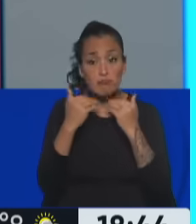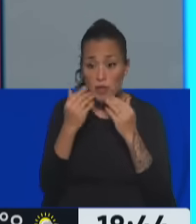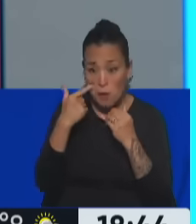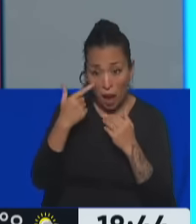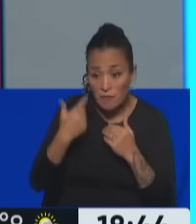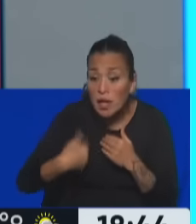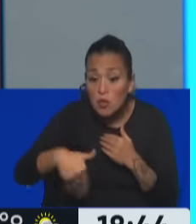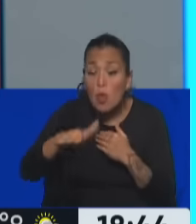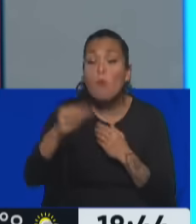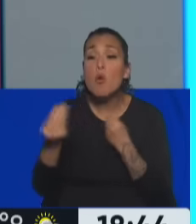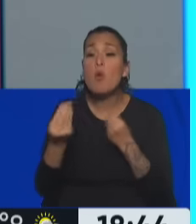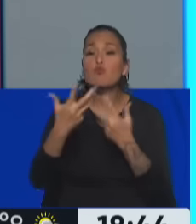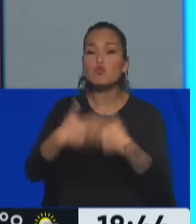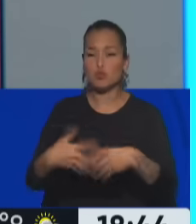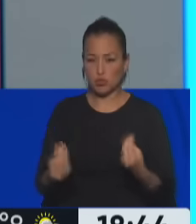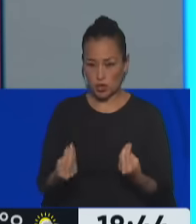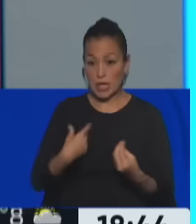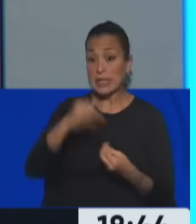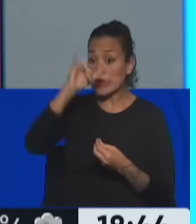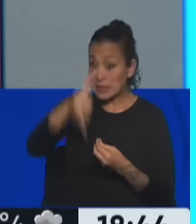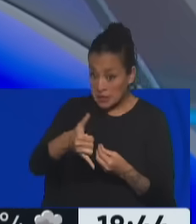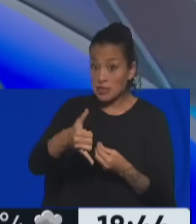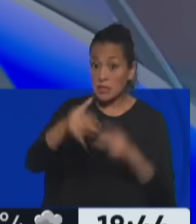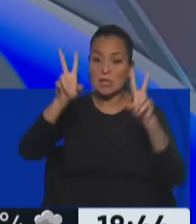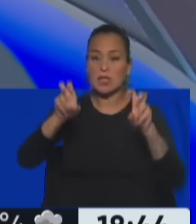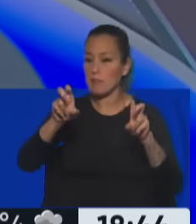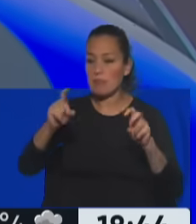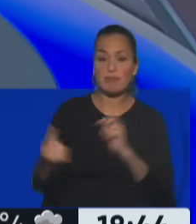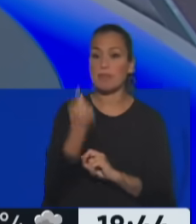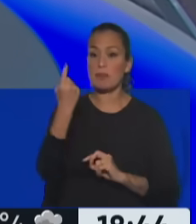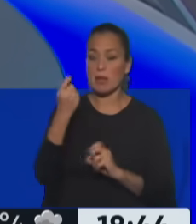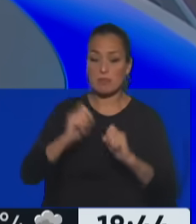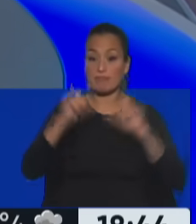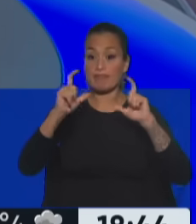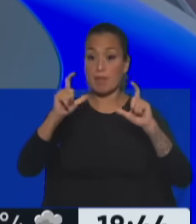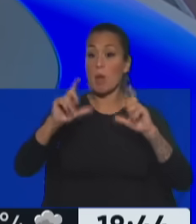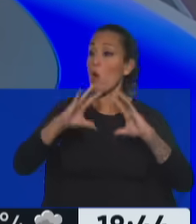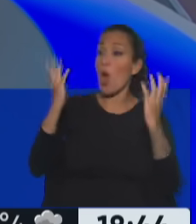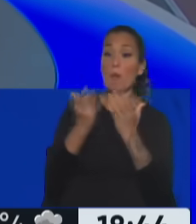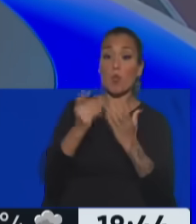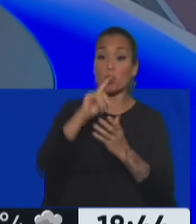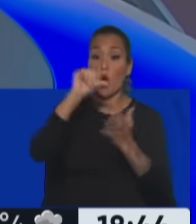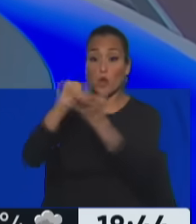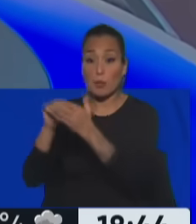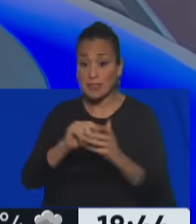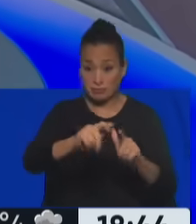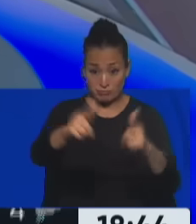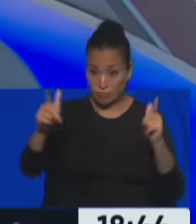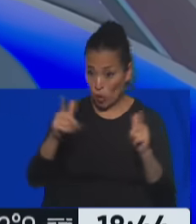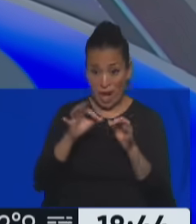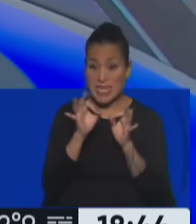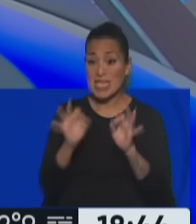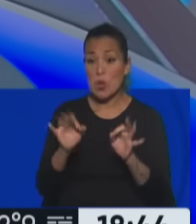pronto sostener que es completamente inédita porque no lo hemos visto en otro país que se dé de esta manera, ¿no? Sabemos que se elige de manera democrática